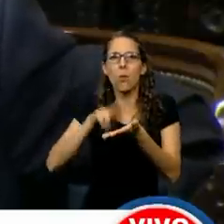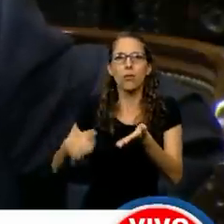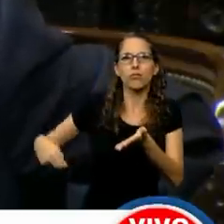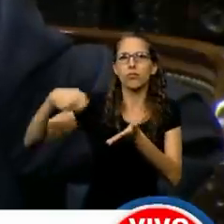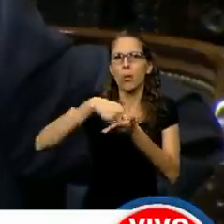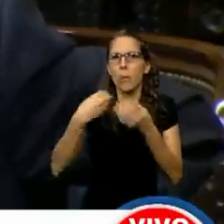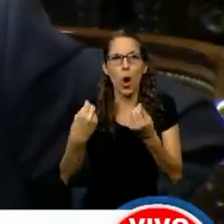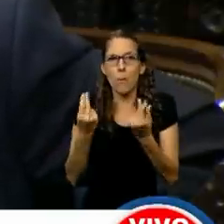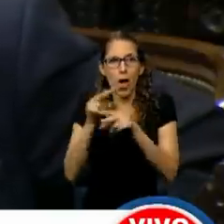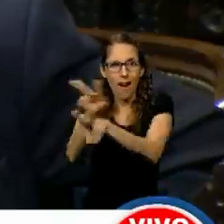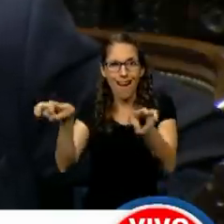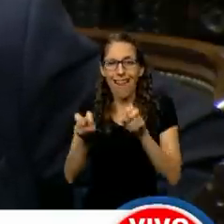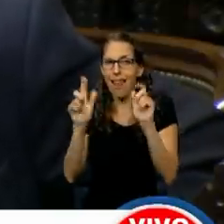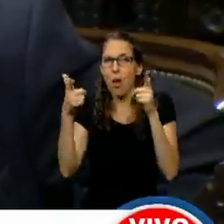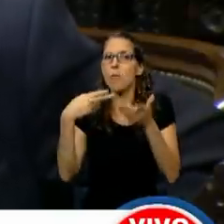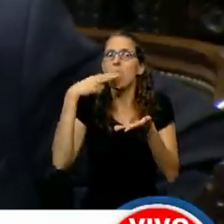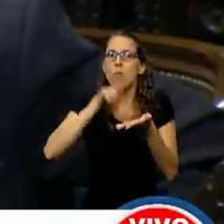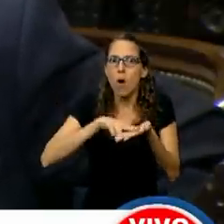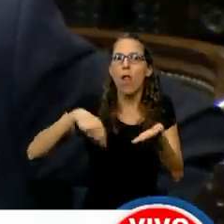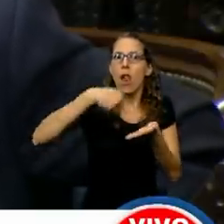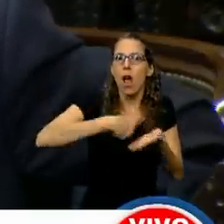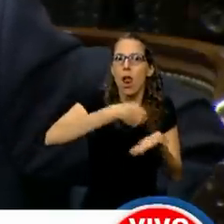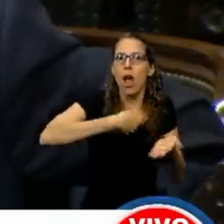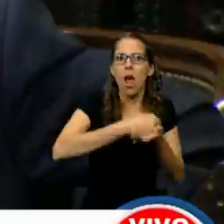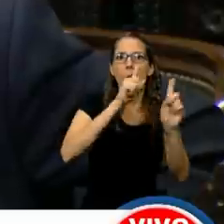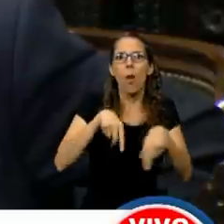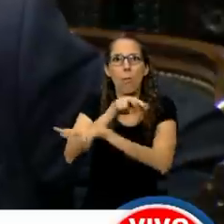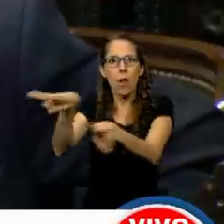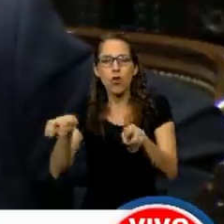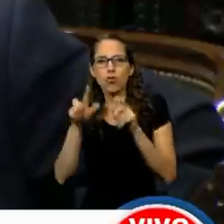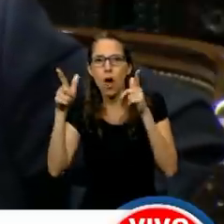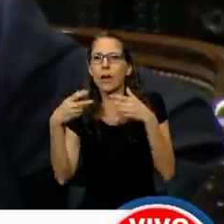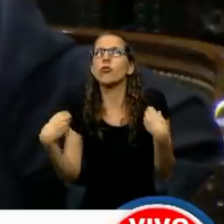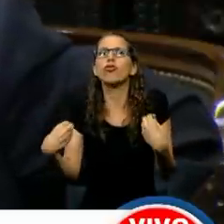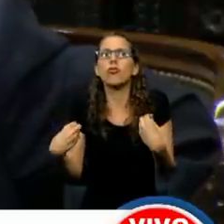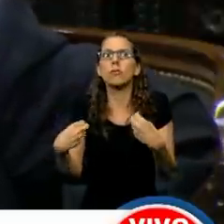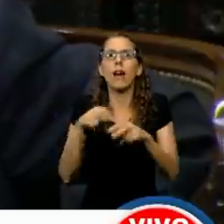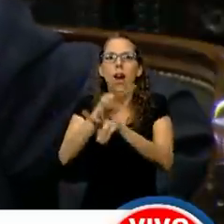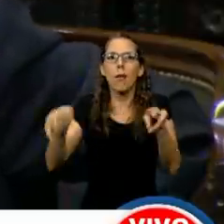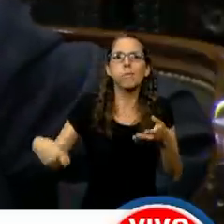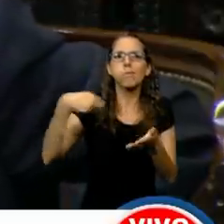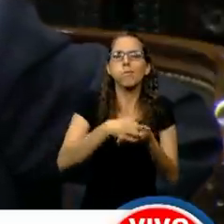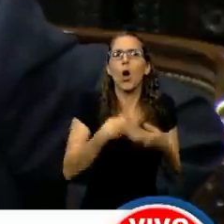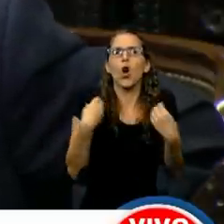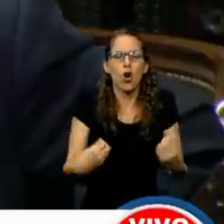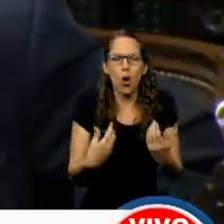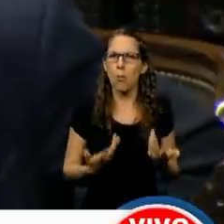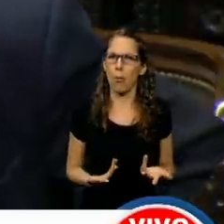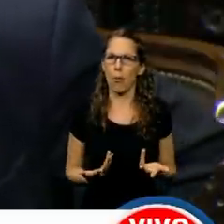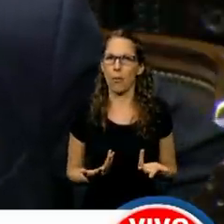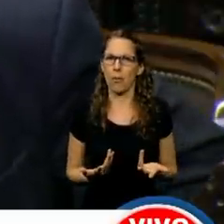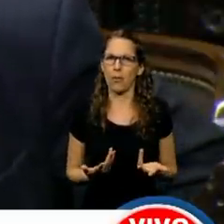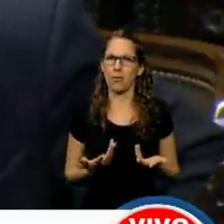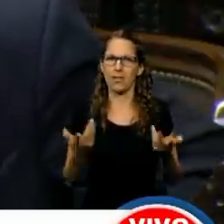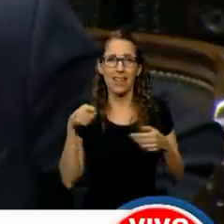existen ganancias que no existen no hay capacidad contributiva y tienen que pagar por ganancias que no existe eso era